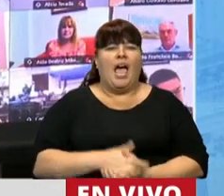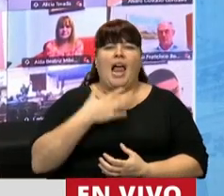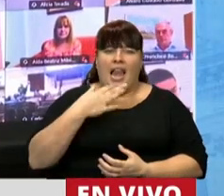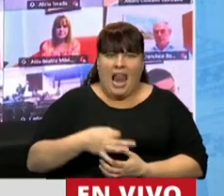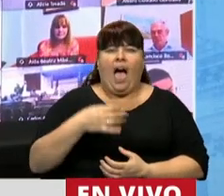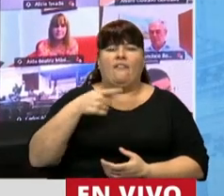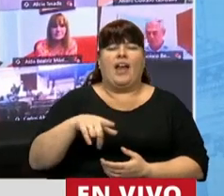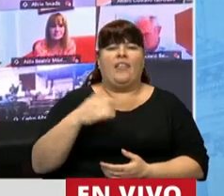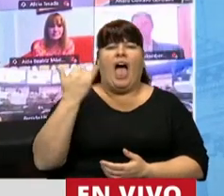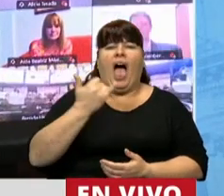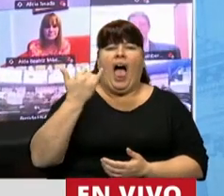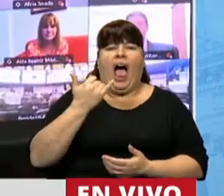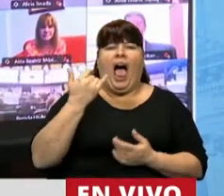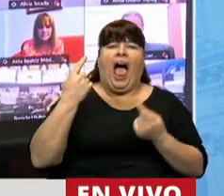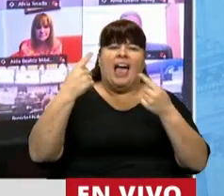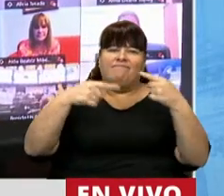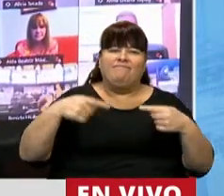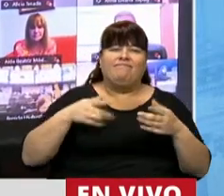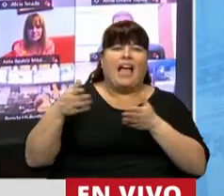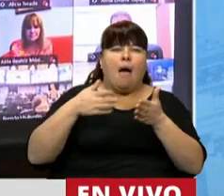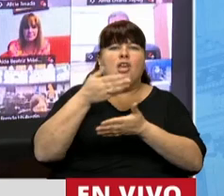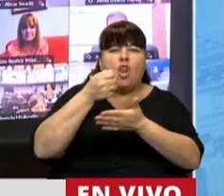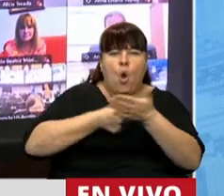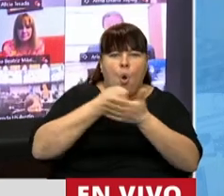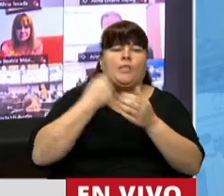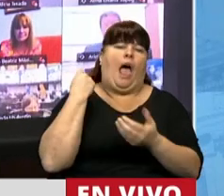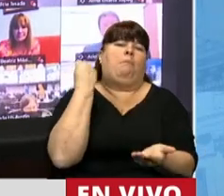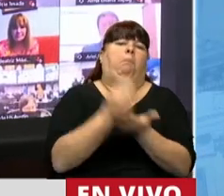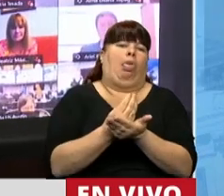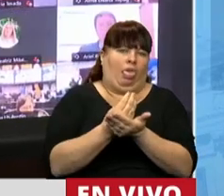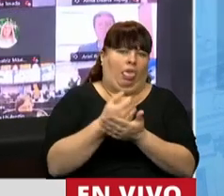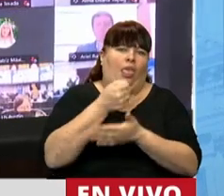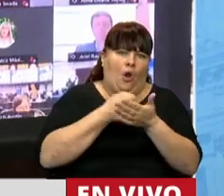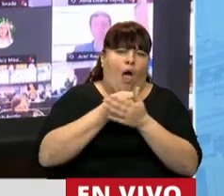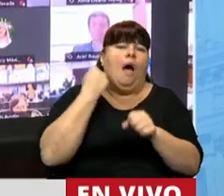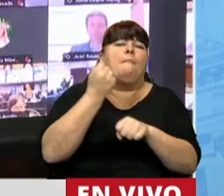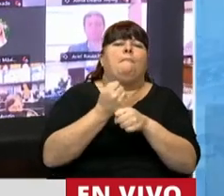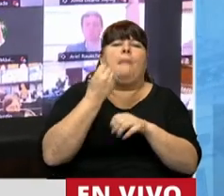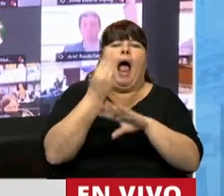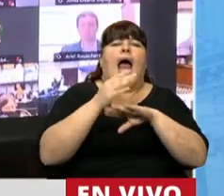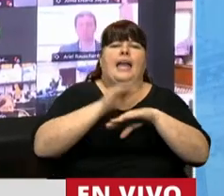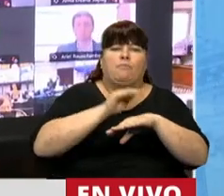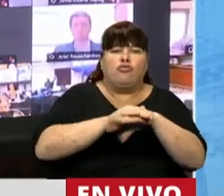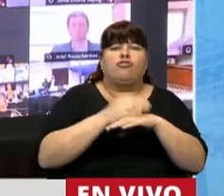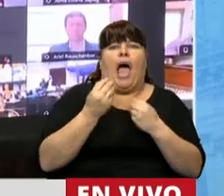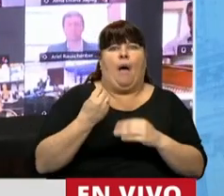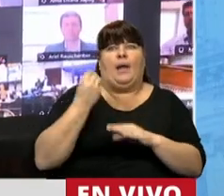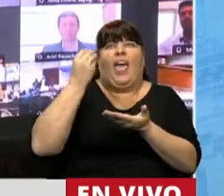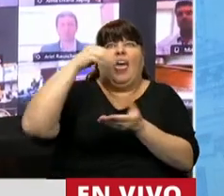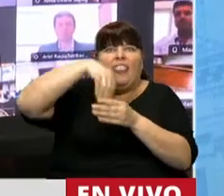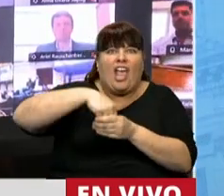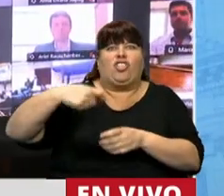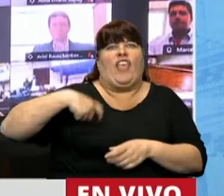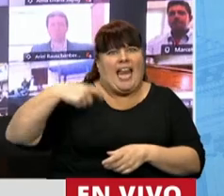realmente encuentran muchas vicisitudes en su camino por llegar a tener responsabilidades de representación gremial.